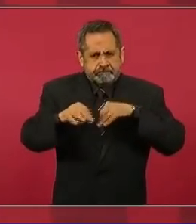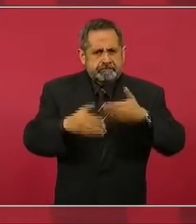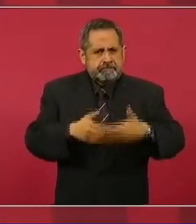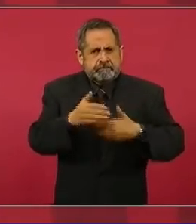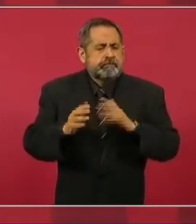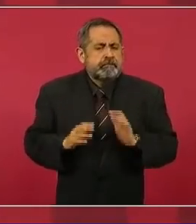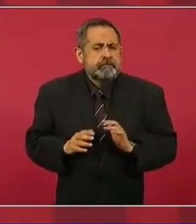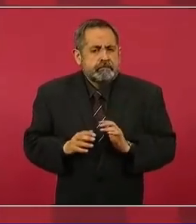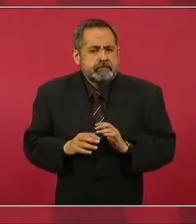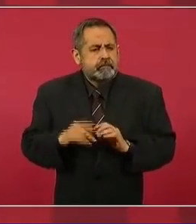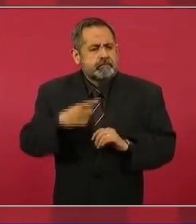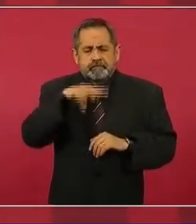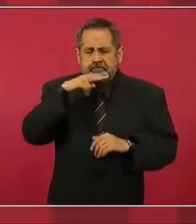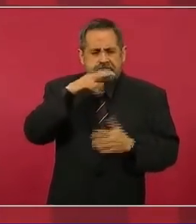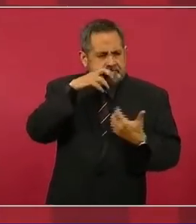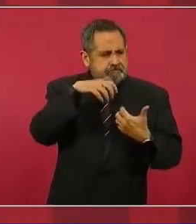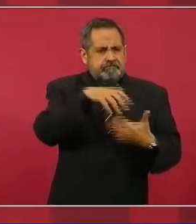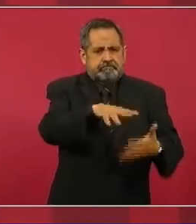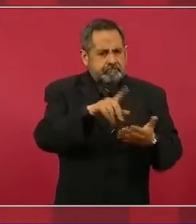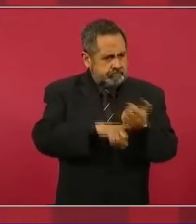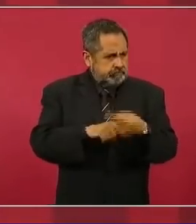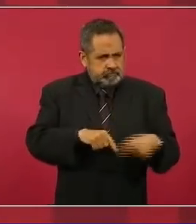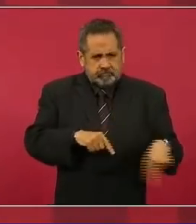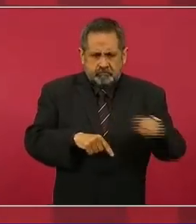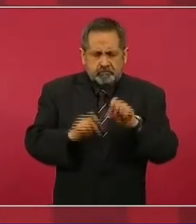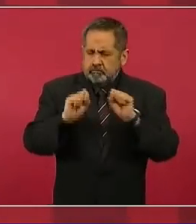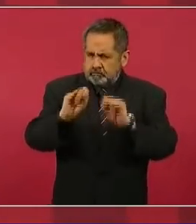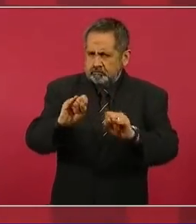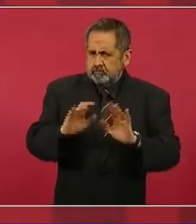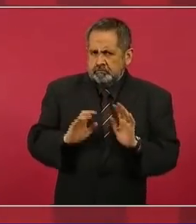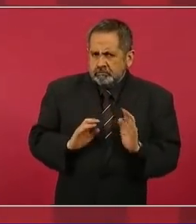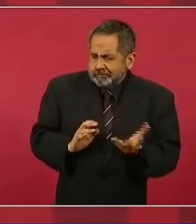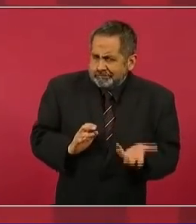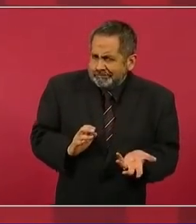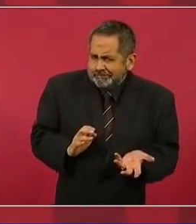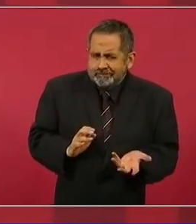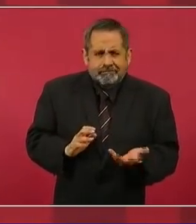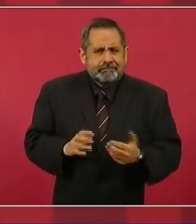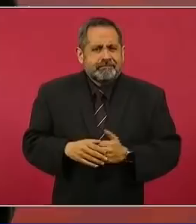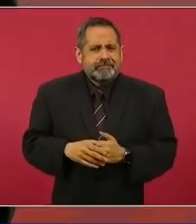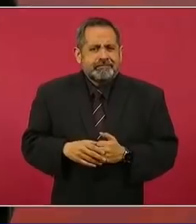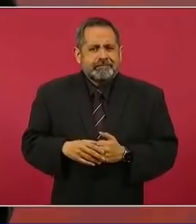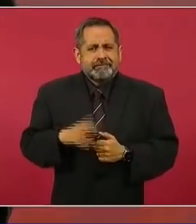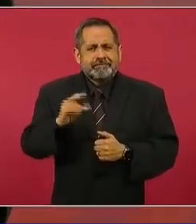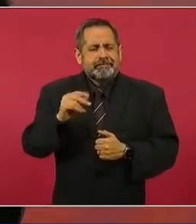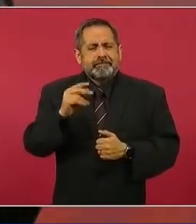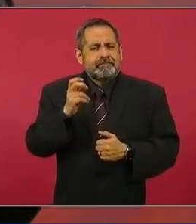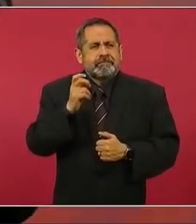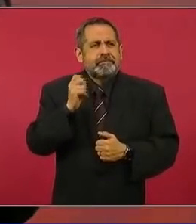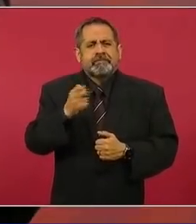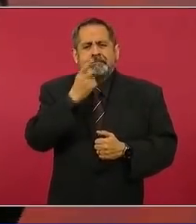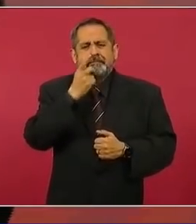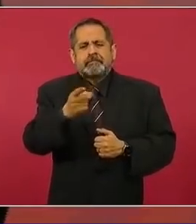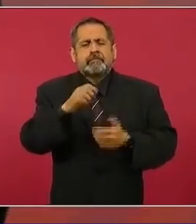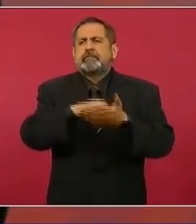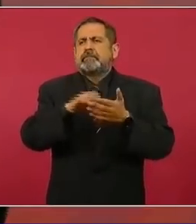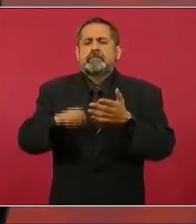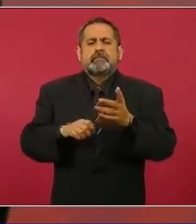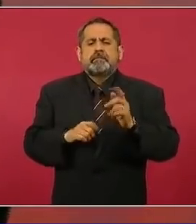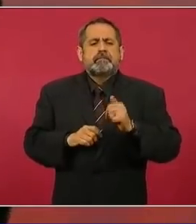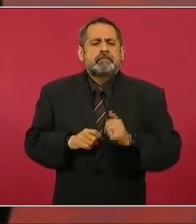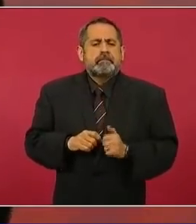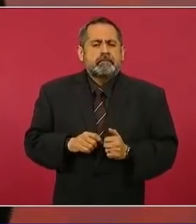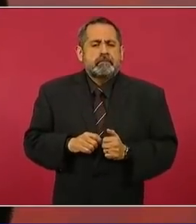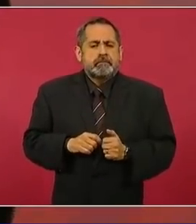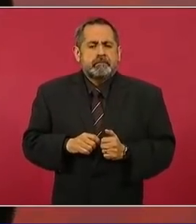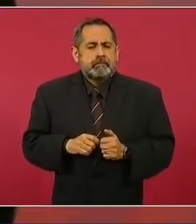a su aguinaldo, por ejemplo. Entonces, no les estamos diciendo, por ejemplo, que